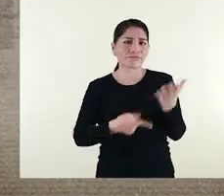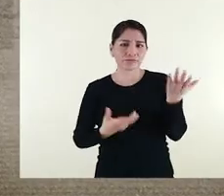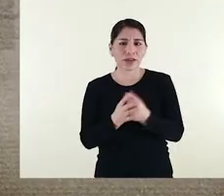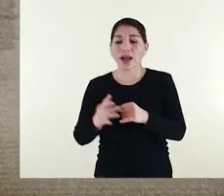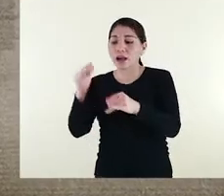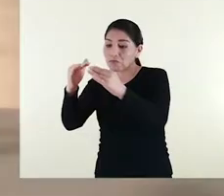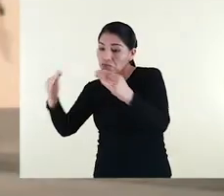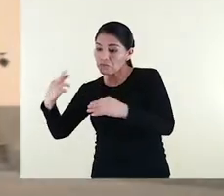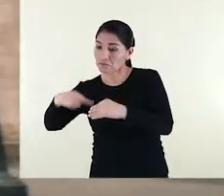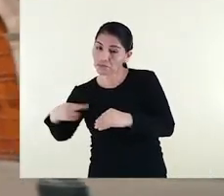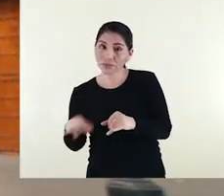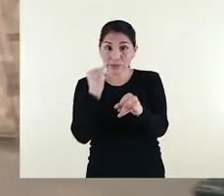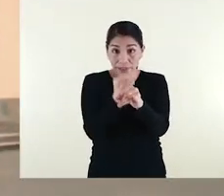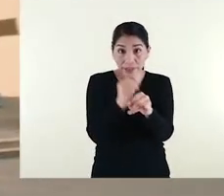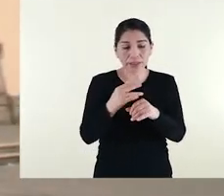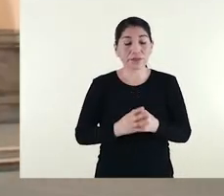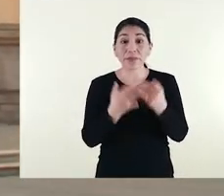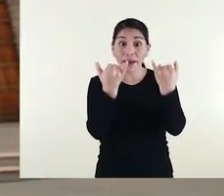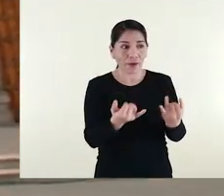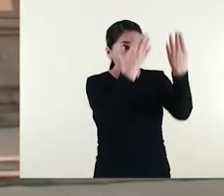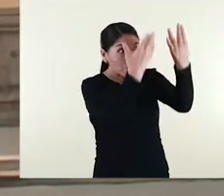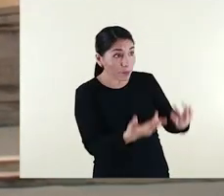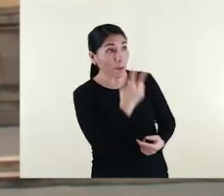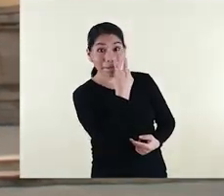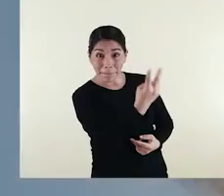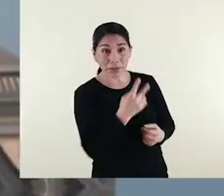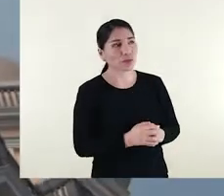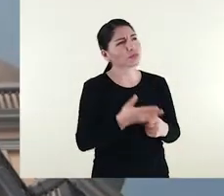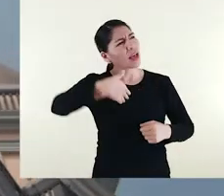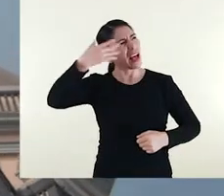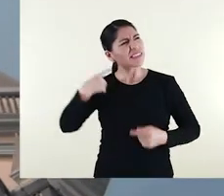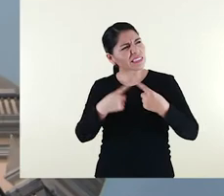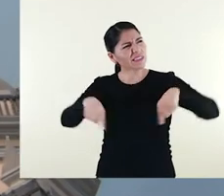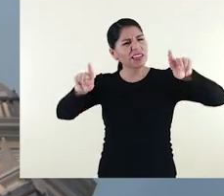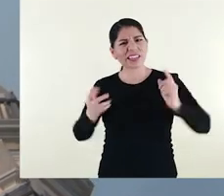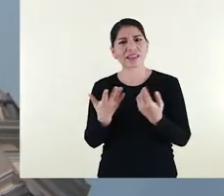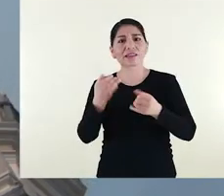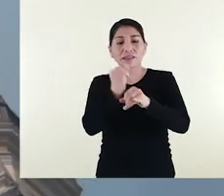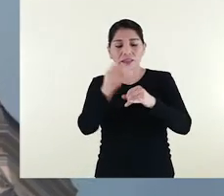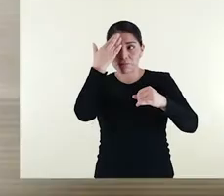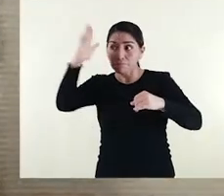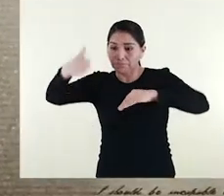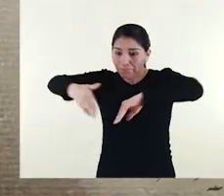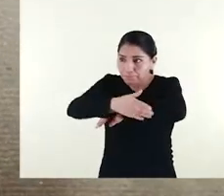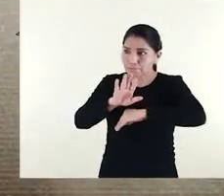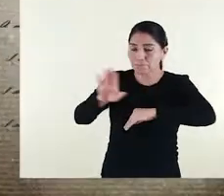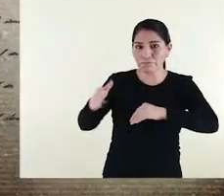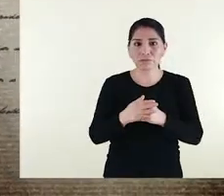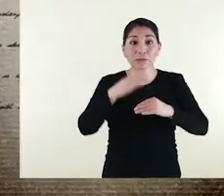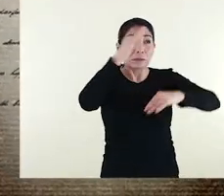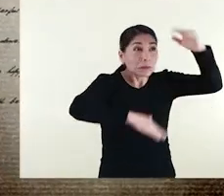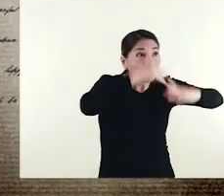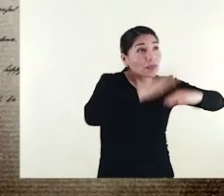e iglesia desde el comienzo. Esta que vemos hoy día vino a reemplazar a la anterior que miraba a la calle del costado. Se empezó a construir